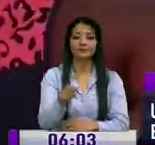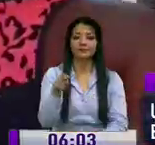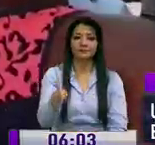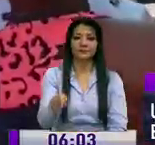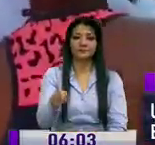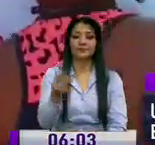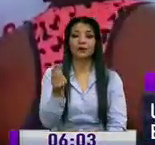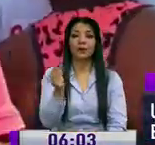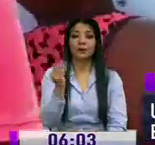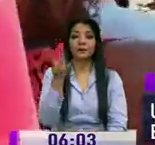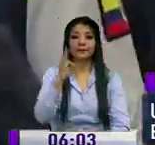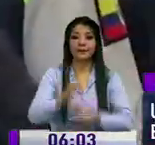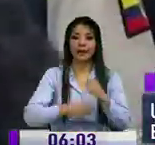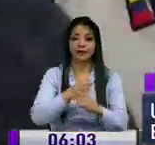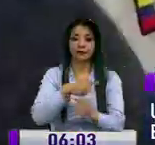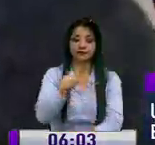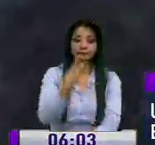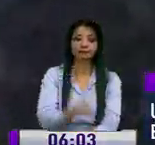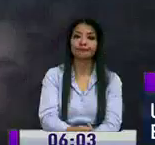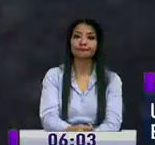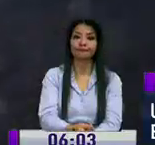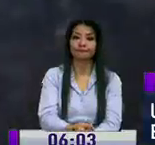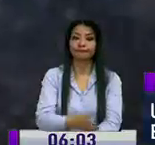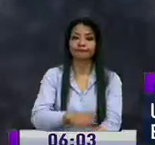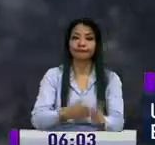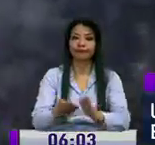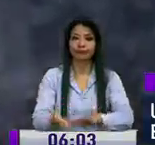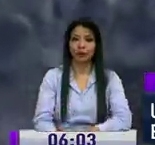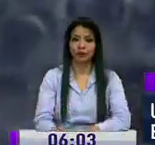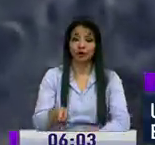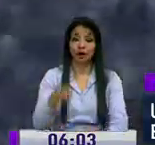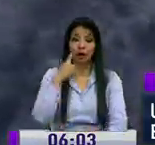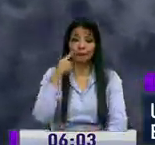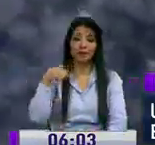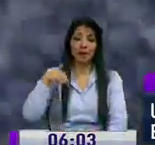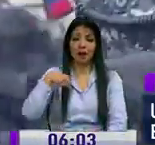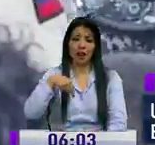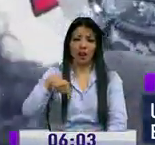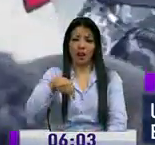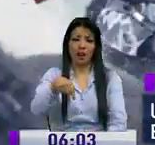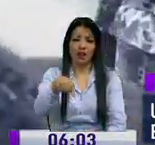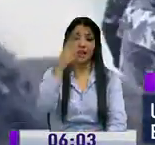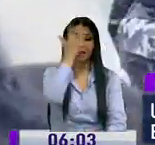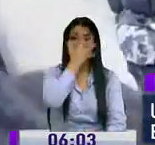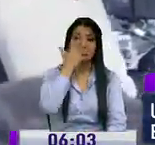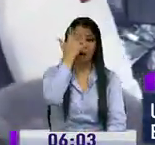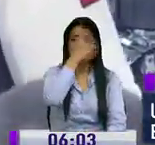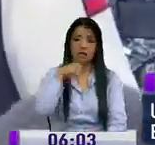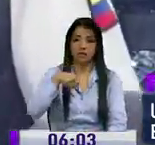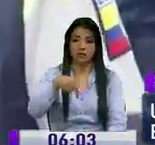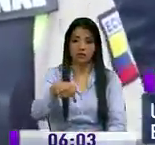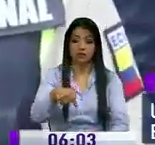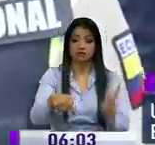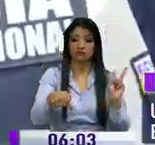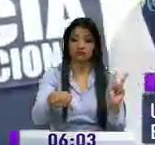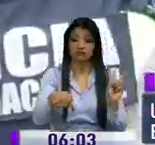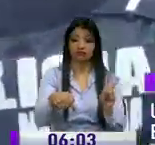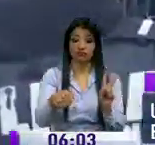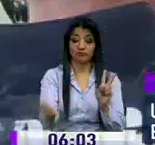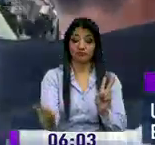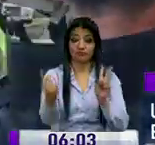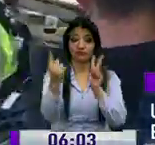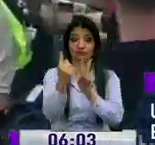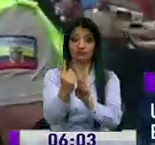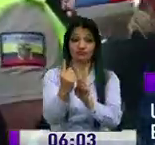de 17 años. El joven estaba transitando por una avenida de la ciudad de Esmeraldas cuando dos hombres le